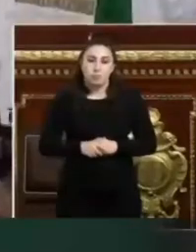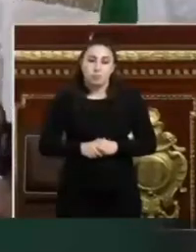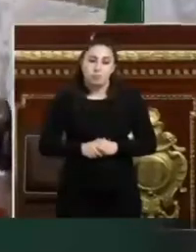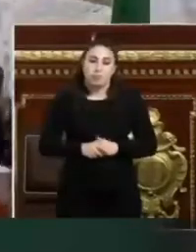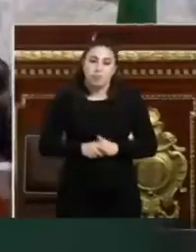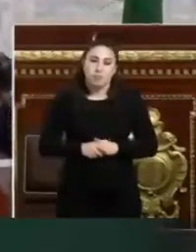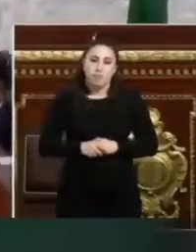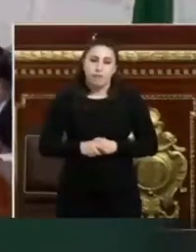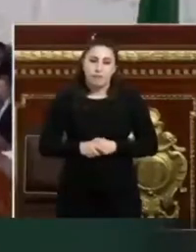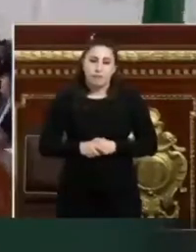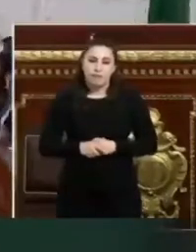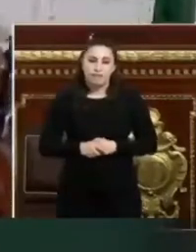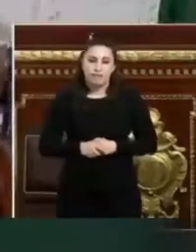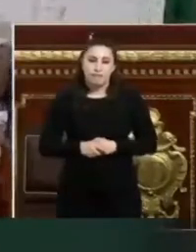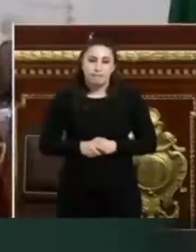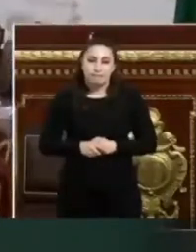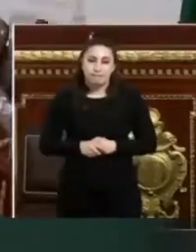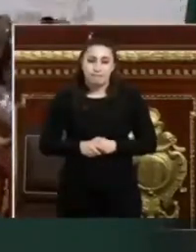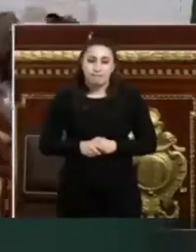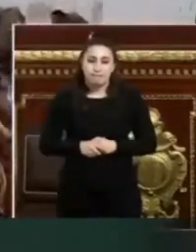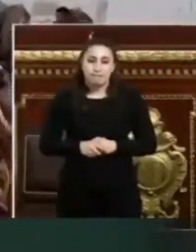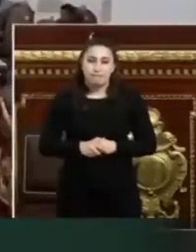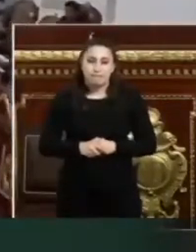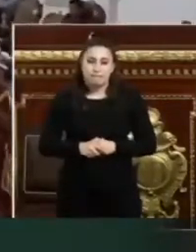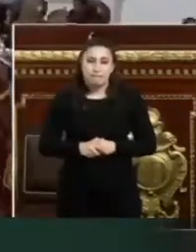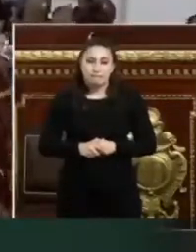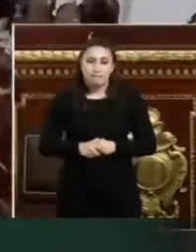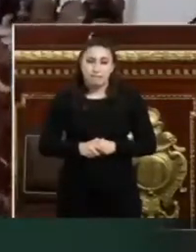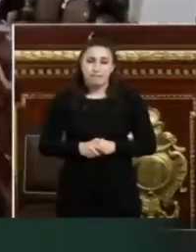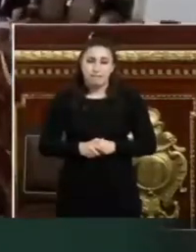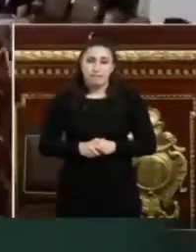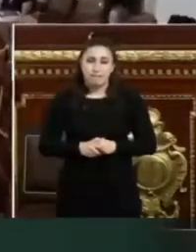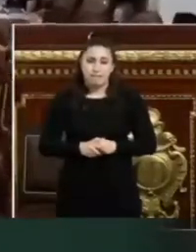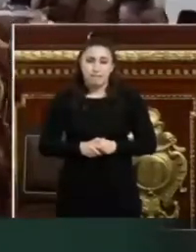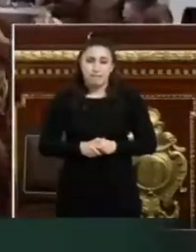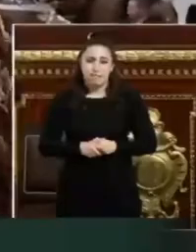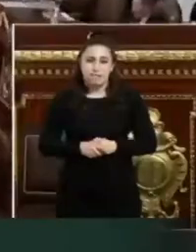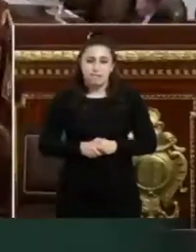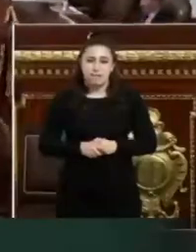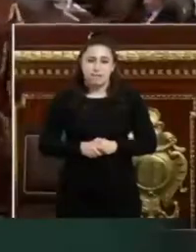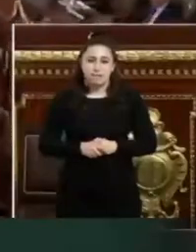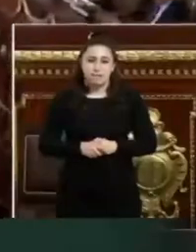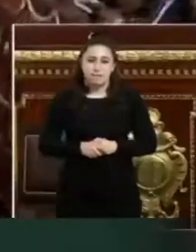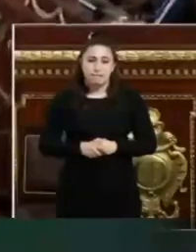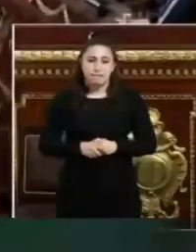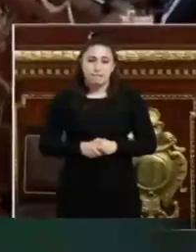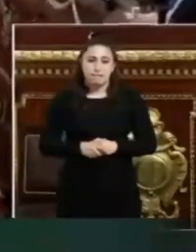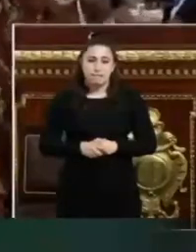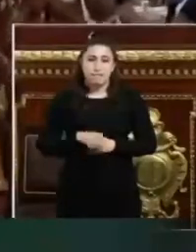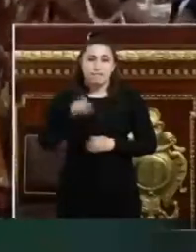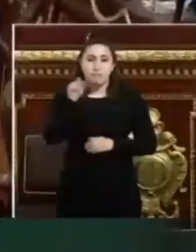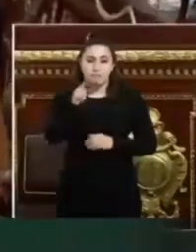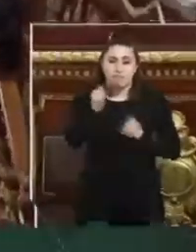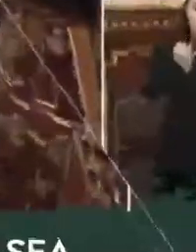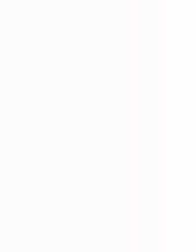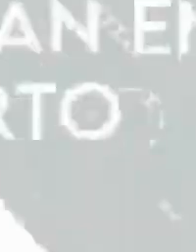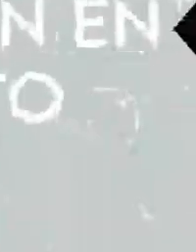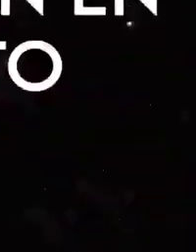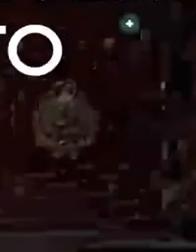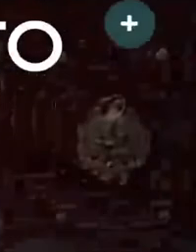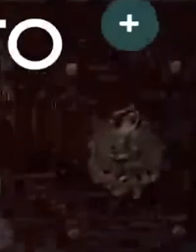que garanticen la vida, integridad, libertad y seguridad de las personas defensoras de derechos humanos y periodistas.